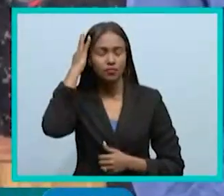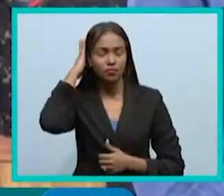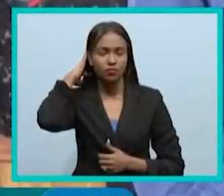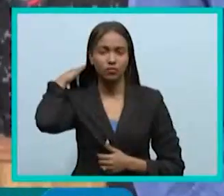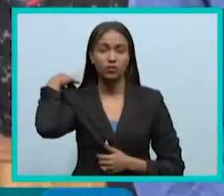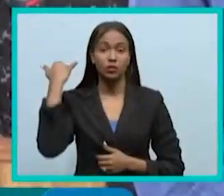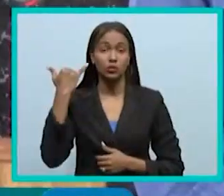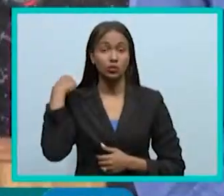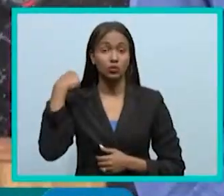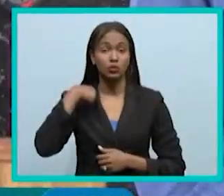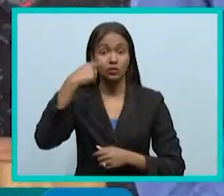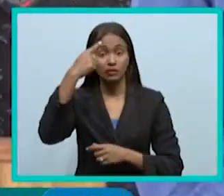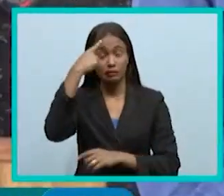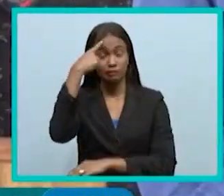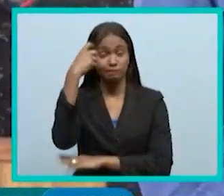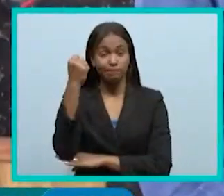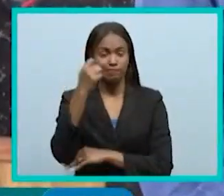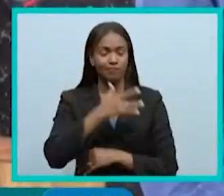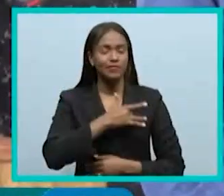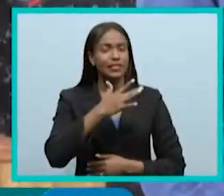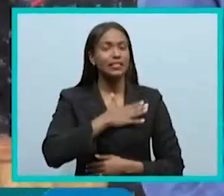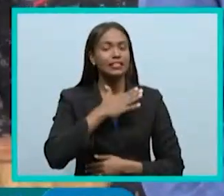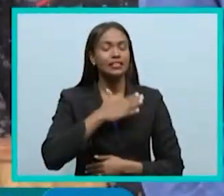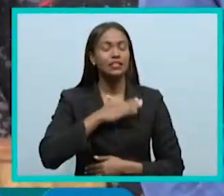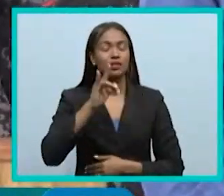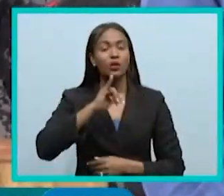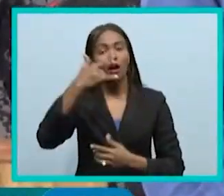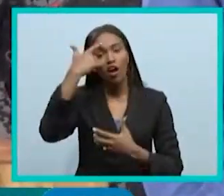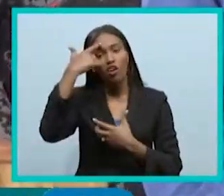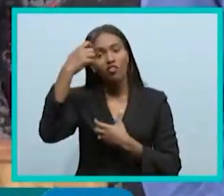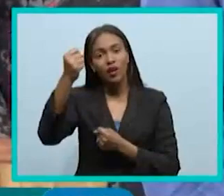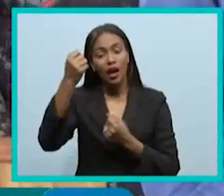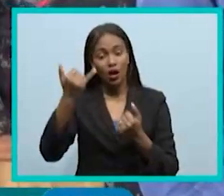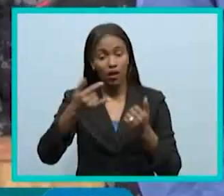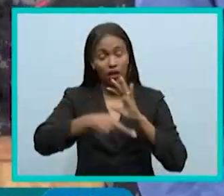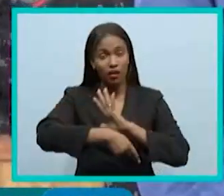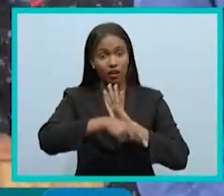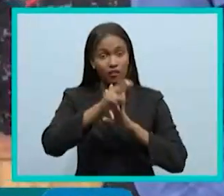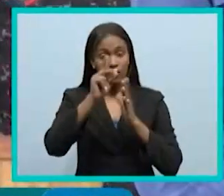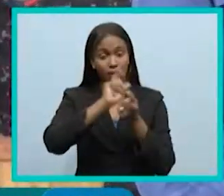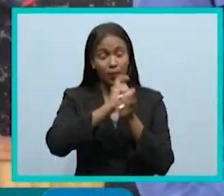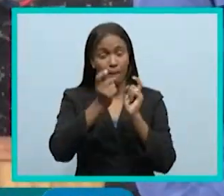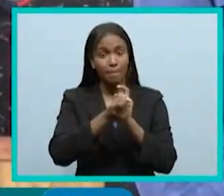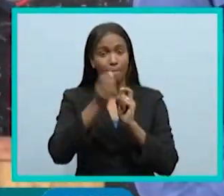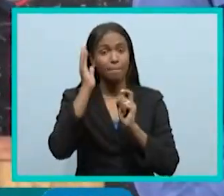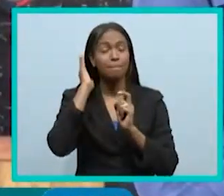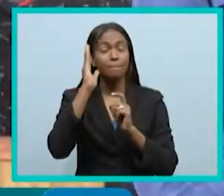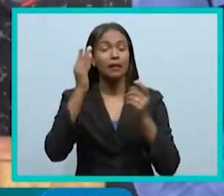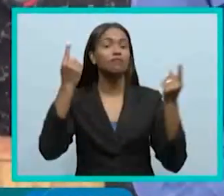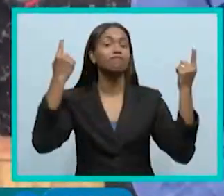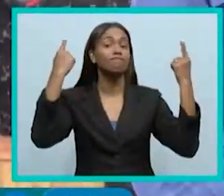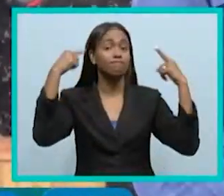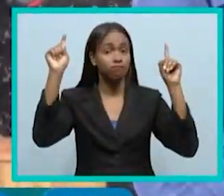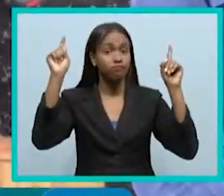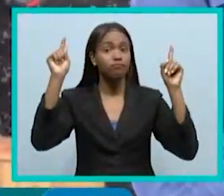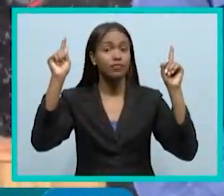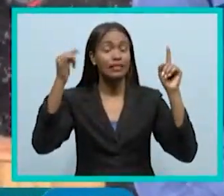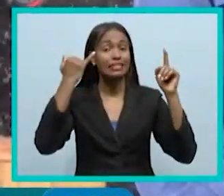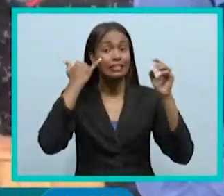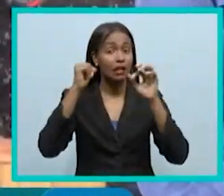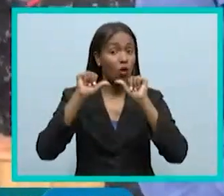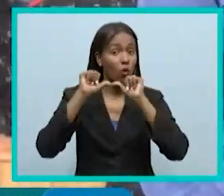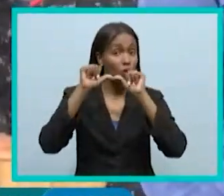firmes, alegres y confiados en que esta reforma será todo un éxito si se